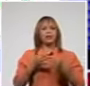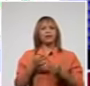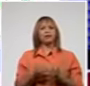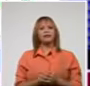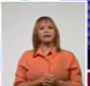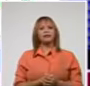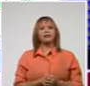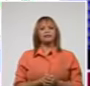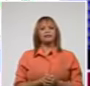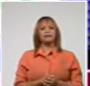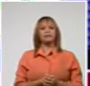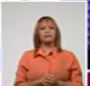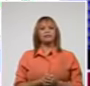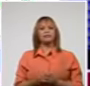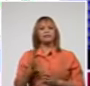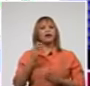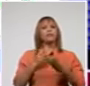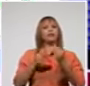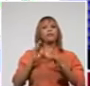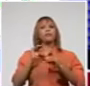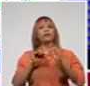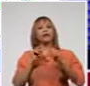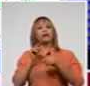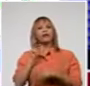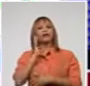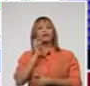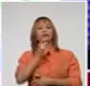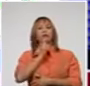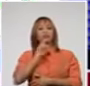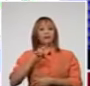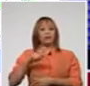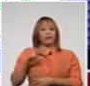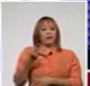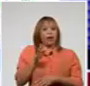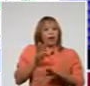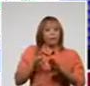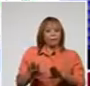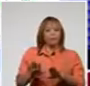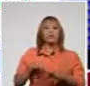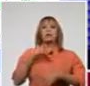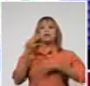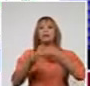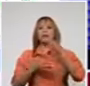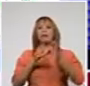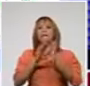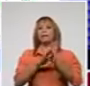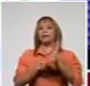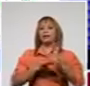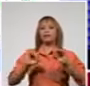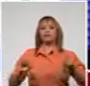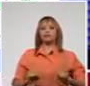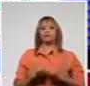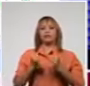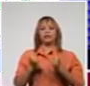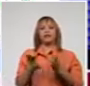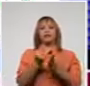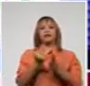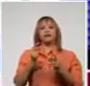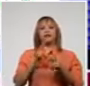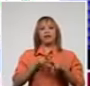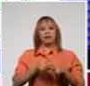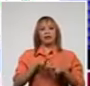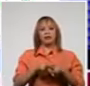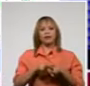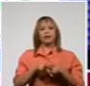nuestra emisión de esta conferencia de prensa, porque después de la pausa estaremos hablando sobre las medidas restrictivas que se implementan en la capital y para ello me